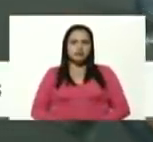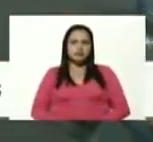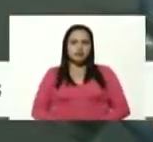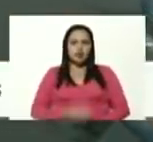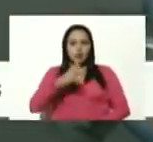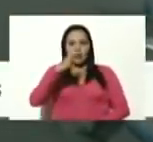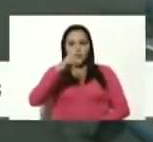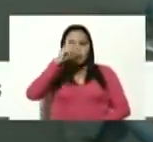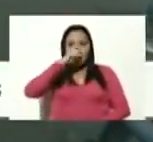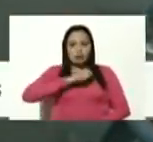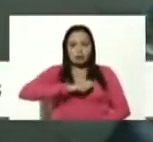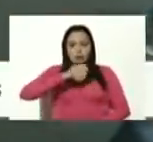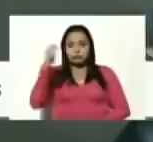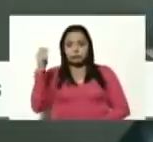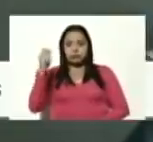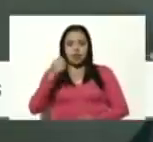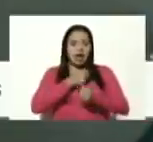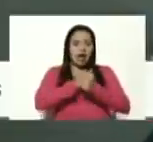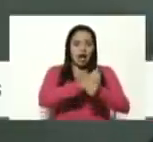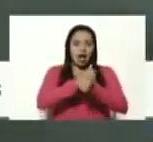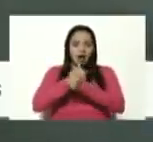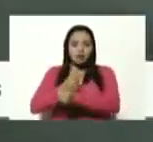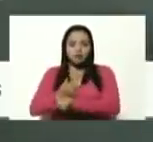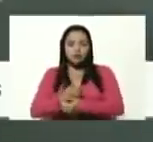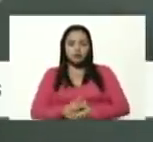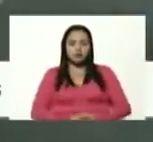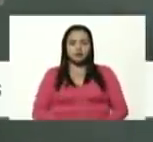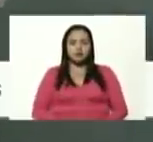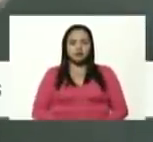4 años de solidaridad amorosa y cristiana.